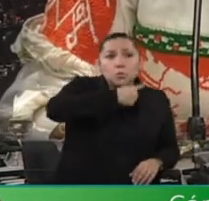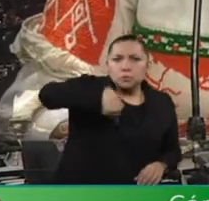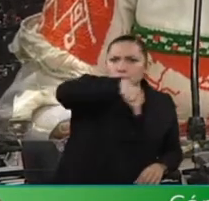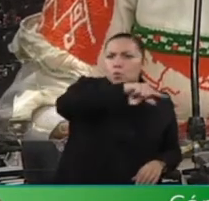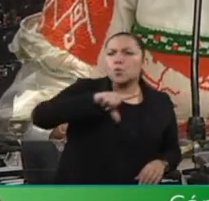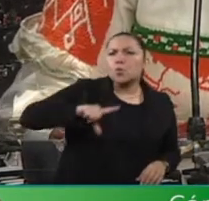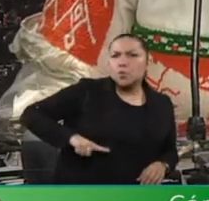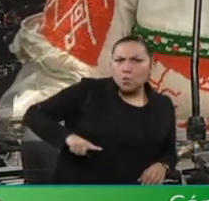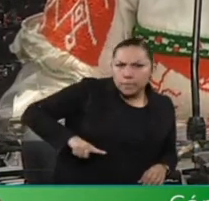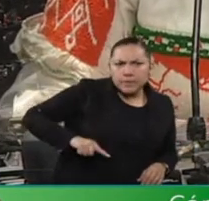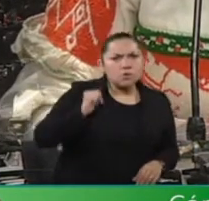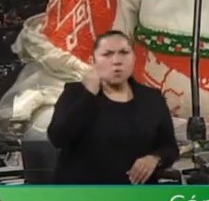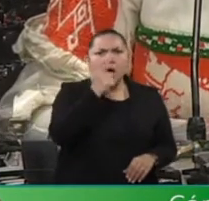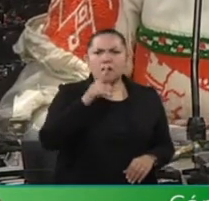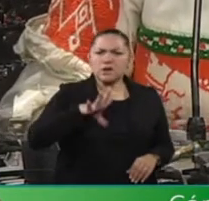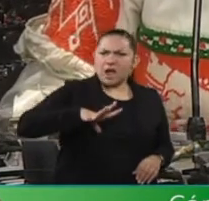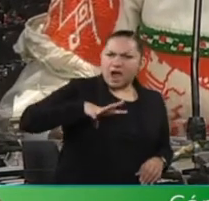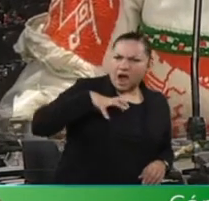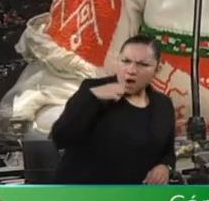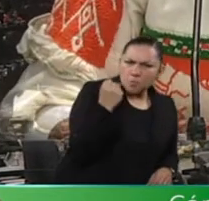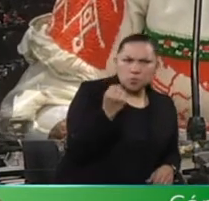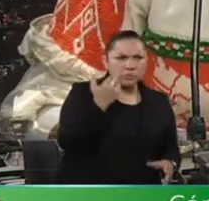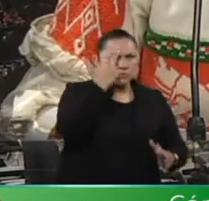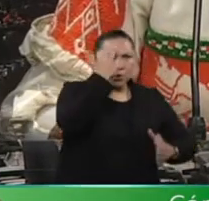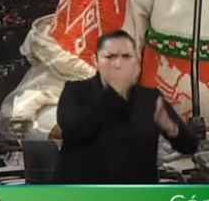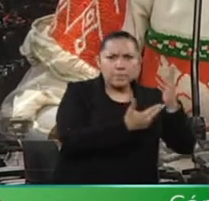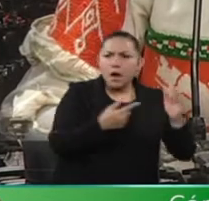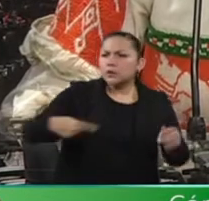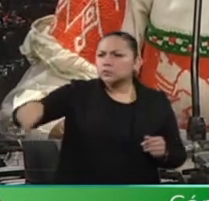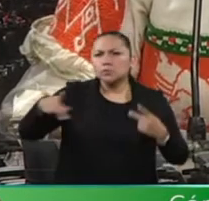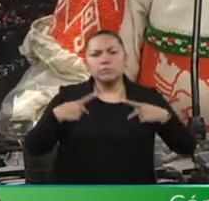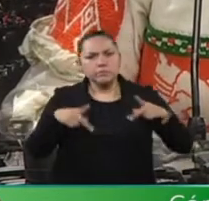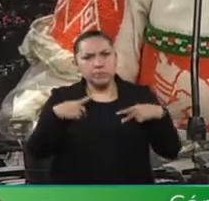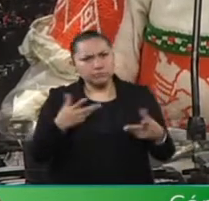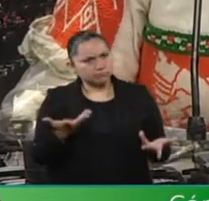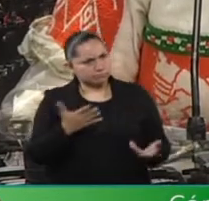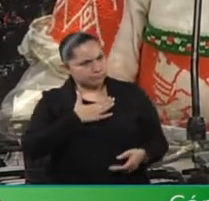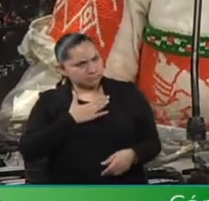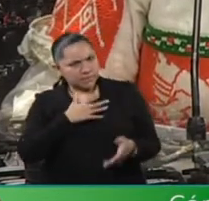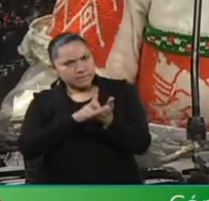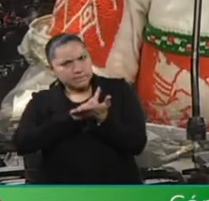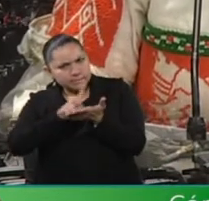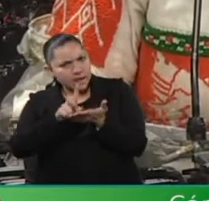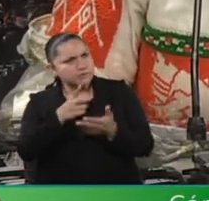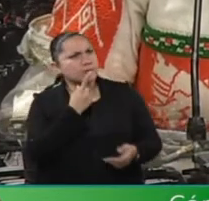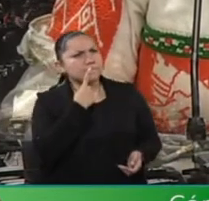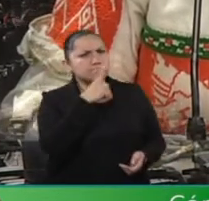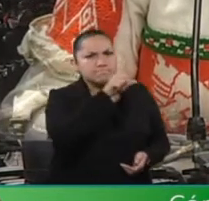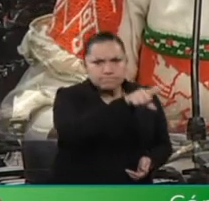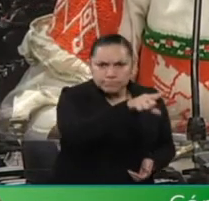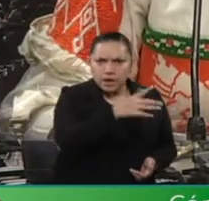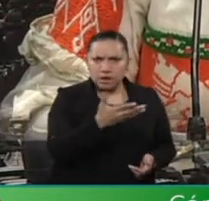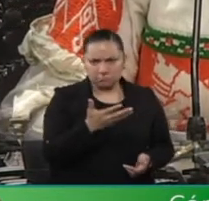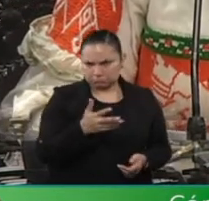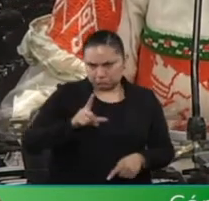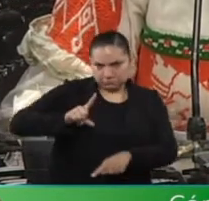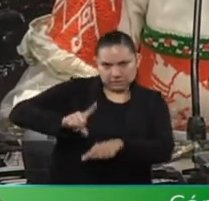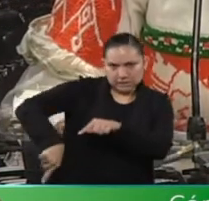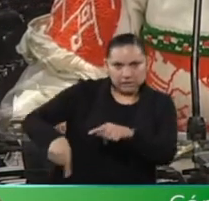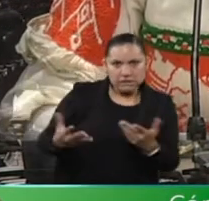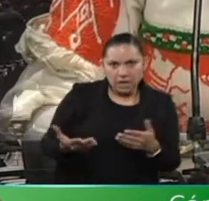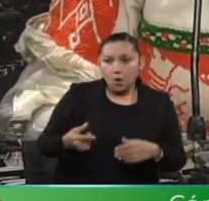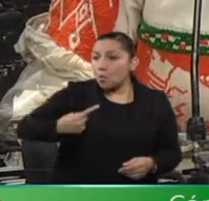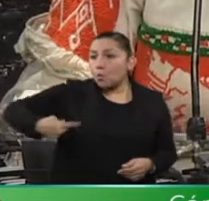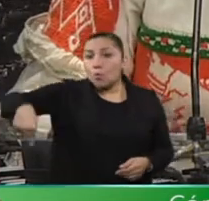de los gobiernos presentes y futuros. Es quitarle al pueblo su derecho a ser ciudadanos para convertirlos en